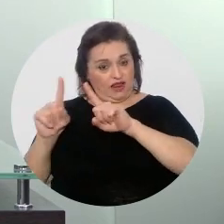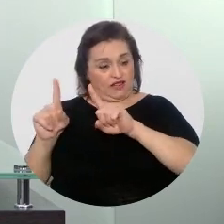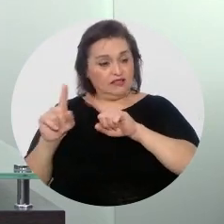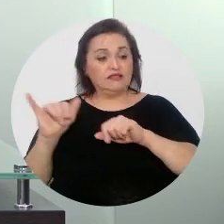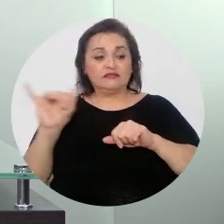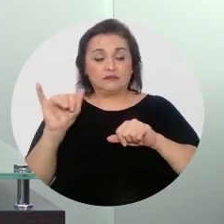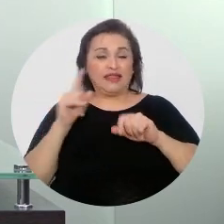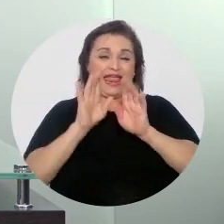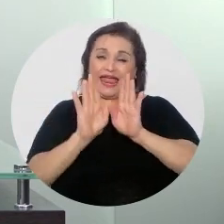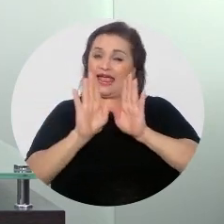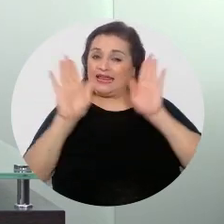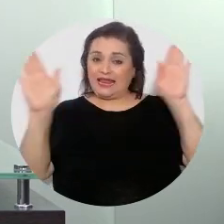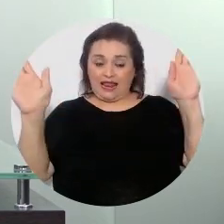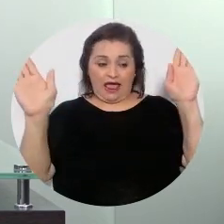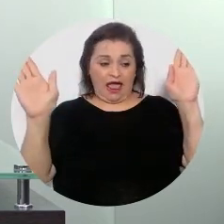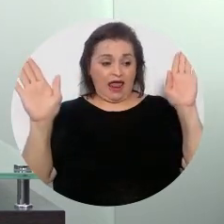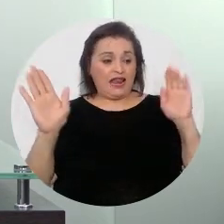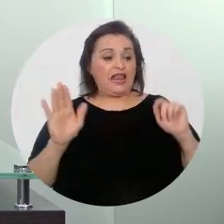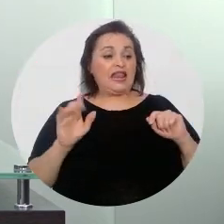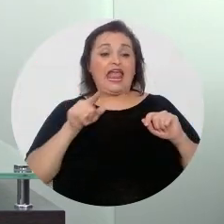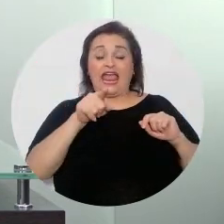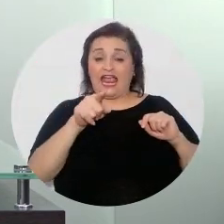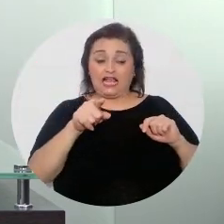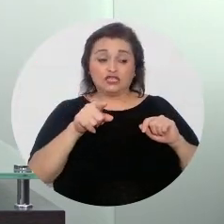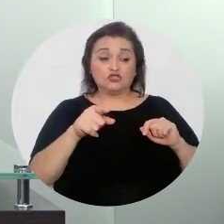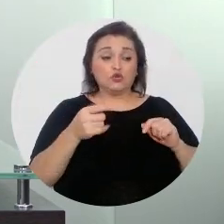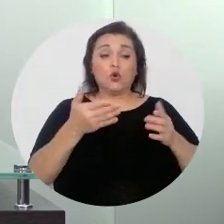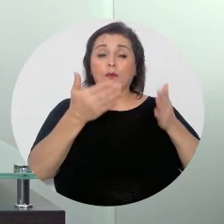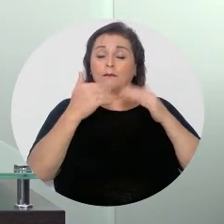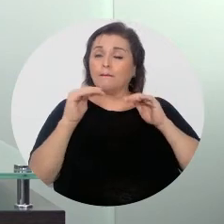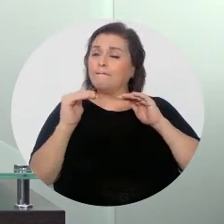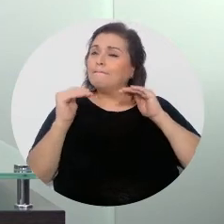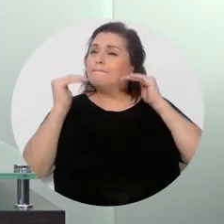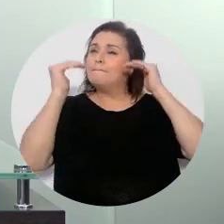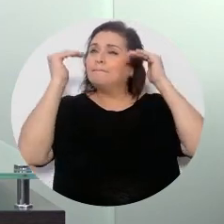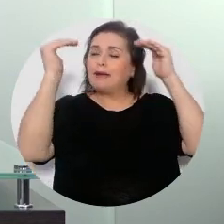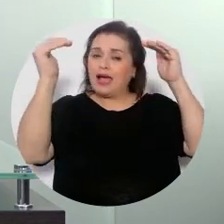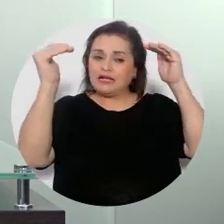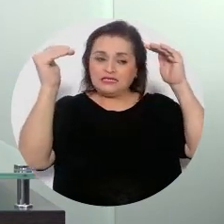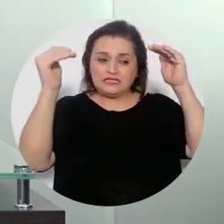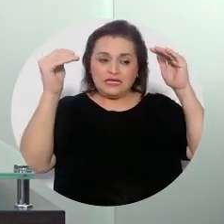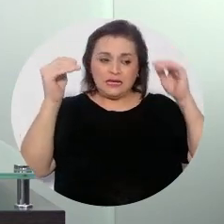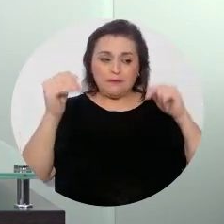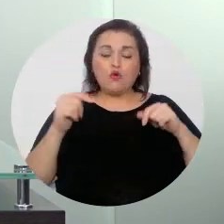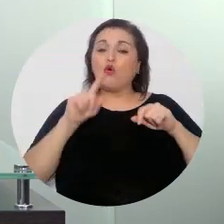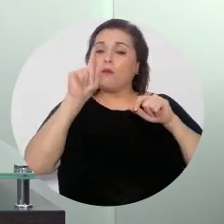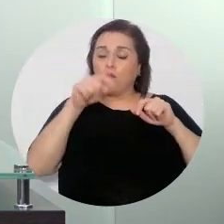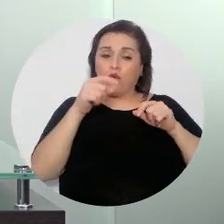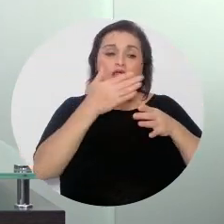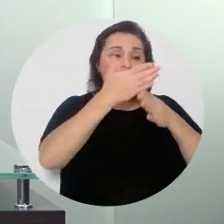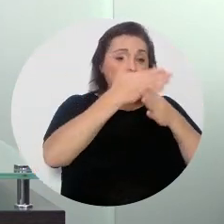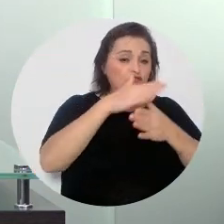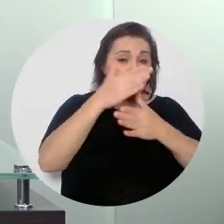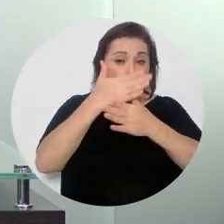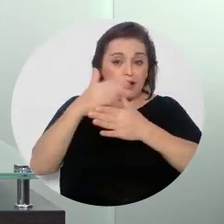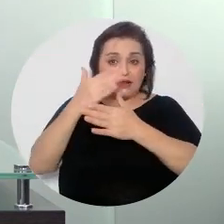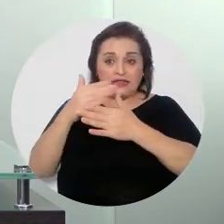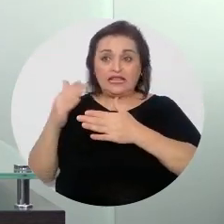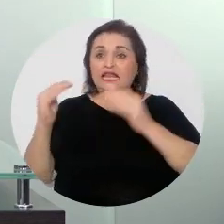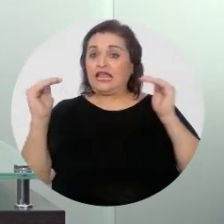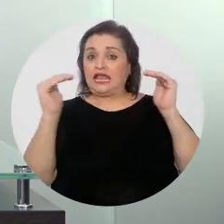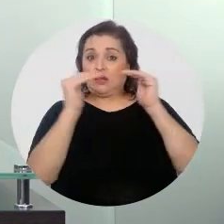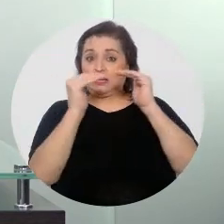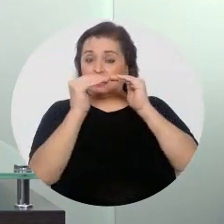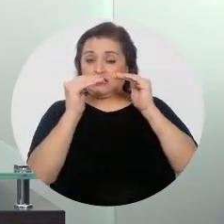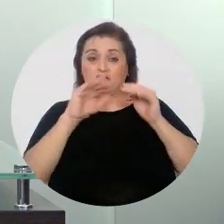elecciones presidenciales y que en general viene a representar como máximo el 15% que puede repartirse